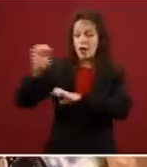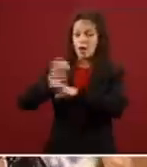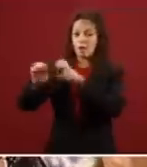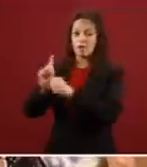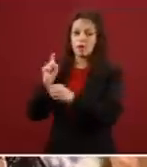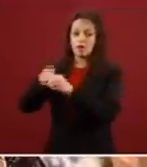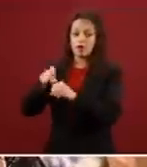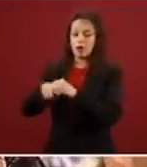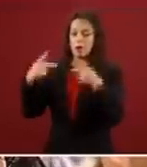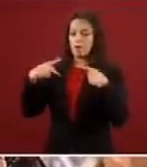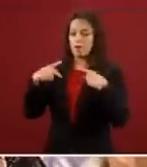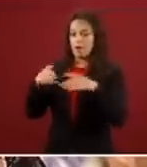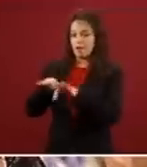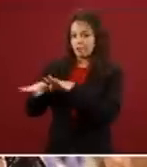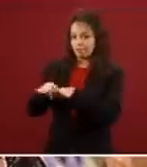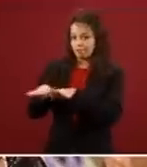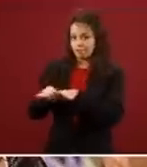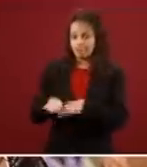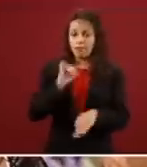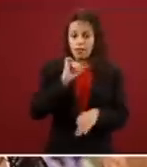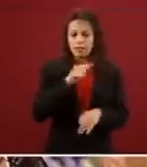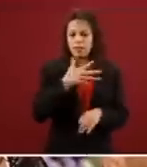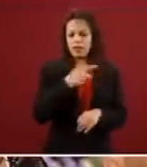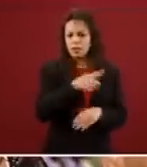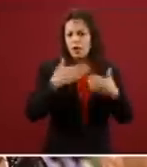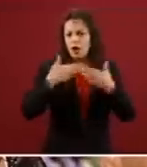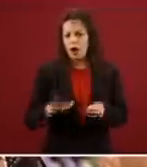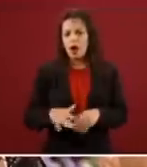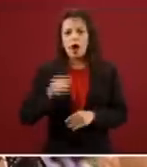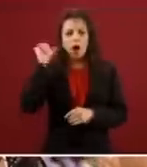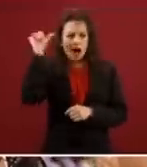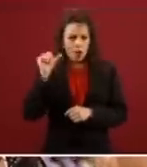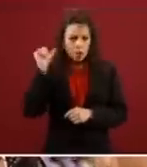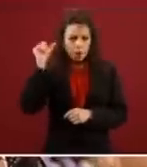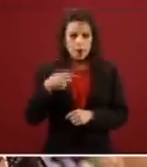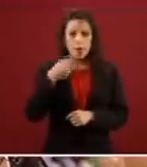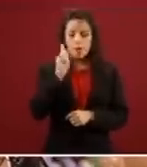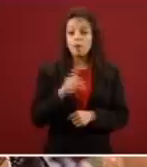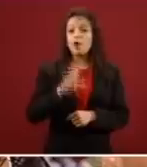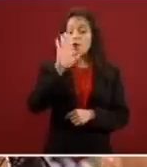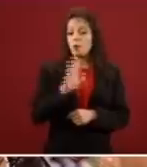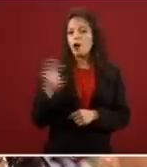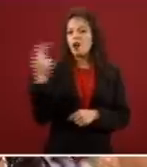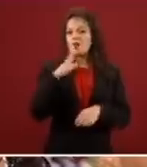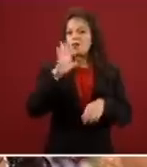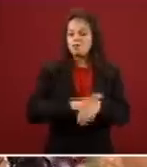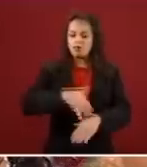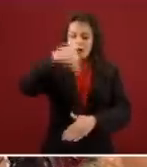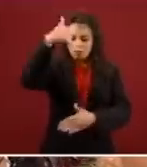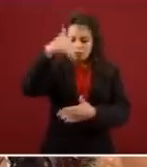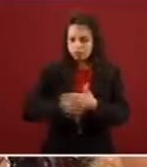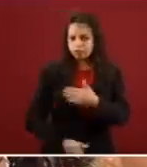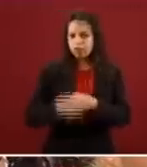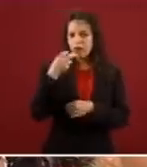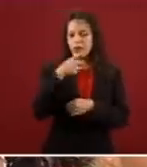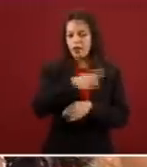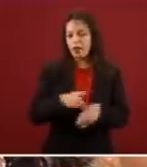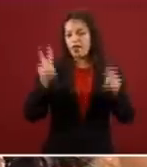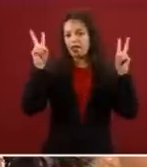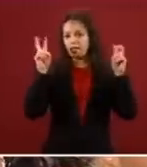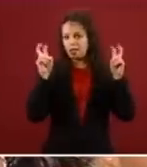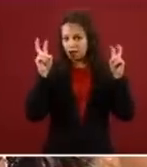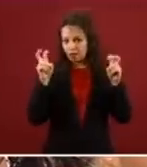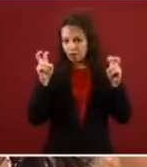hubo una modificación en abril, pero parece que se tiene que profundizar todavía más en el tema. ¿Cuál será la posición